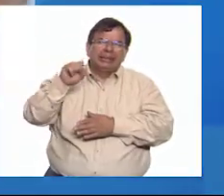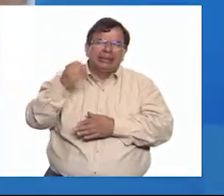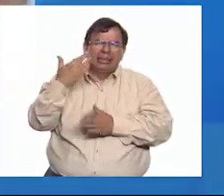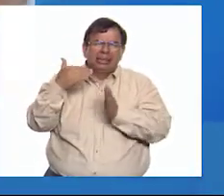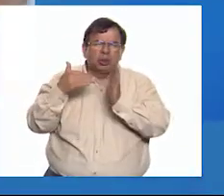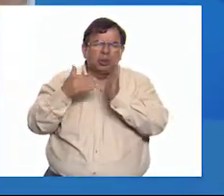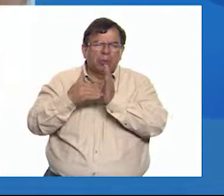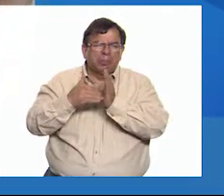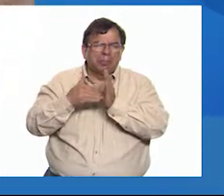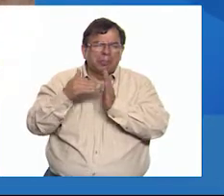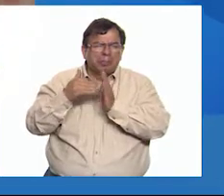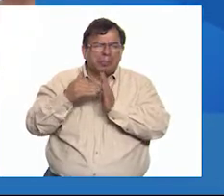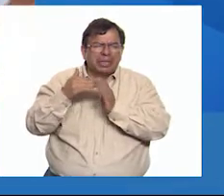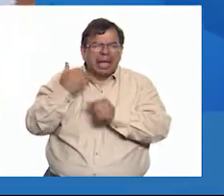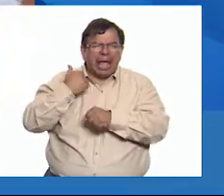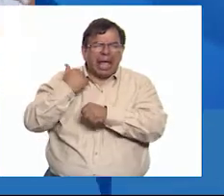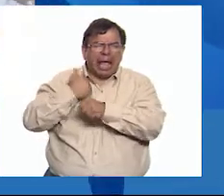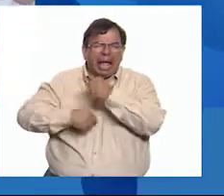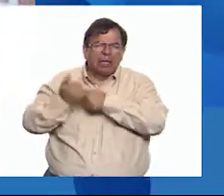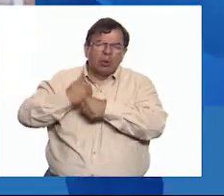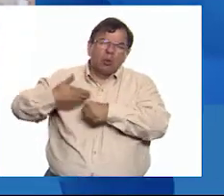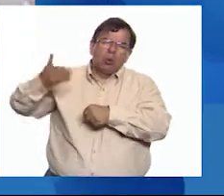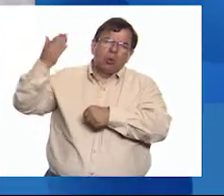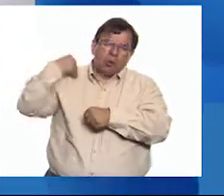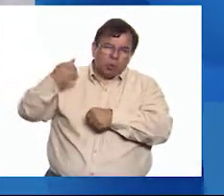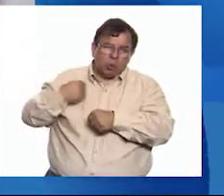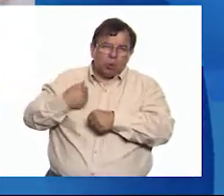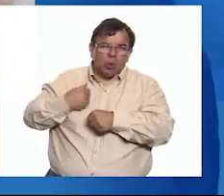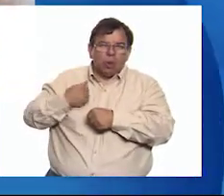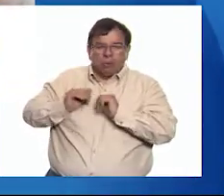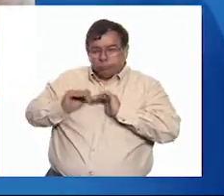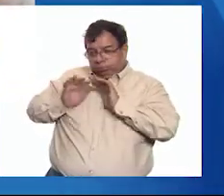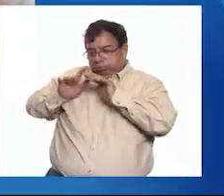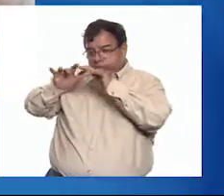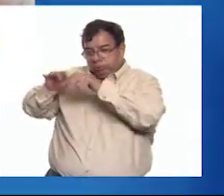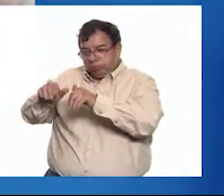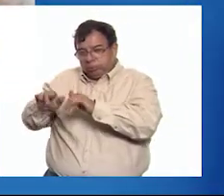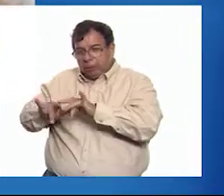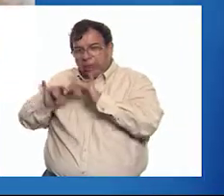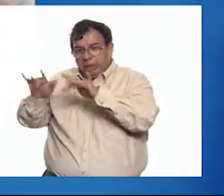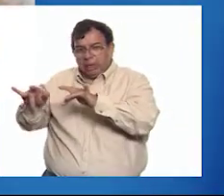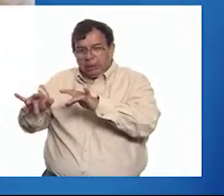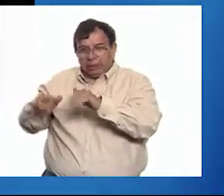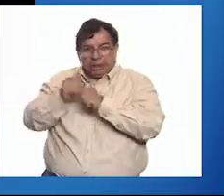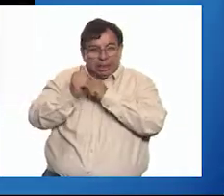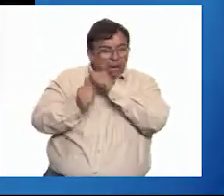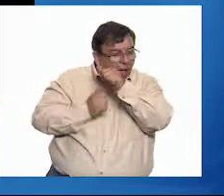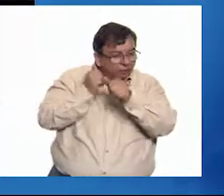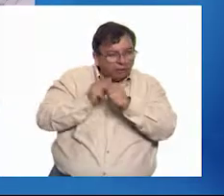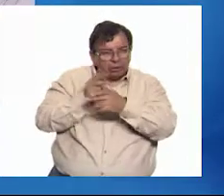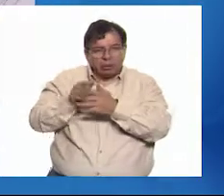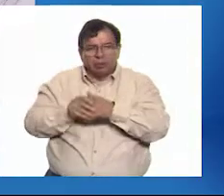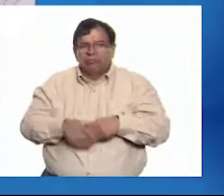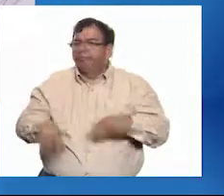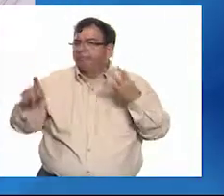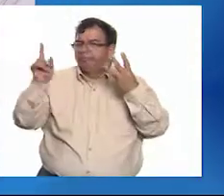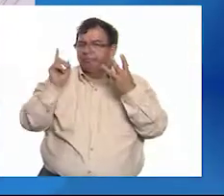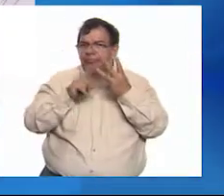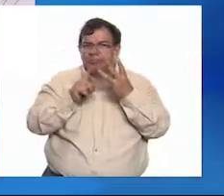años atrás, cuando los humanos poblaron Australia, en las primeras migraciones fuera de África.